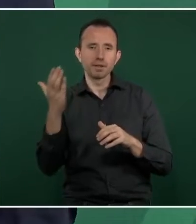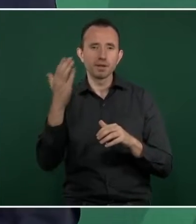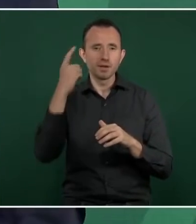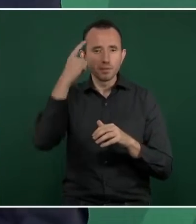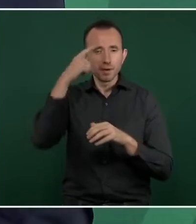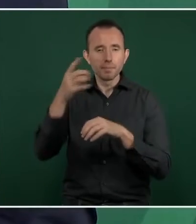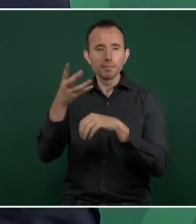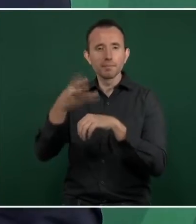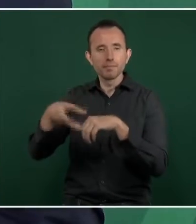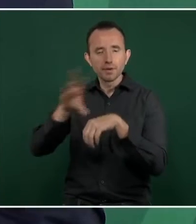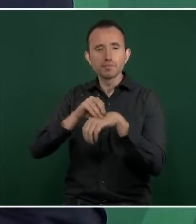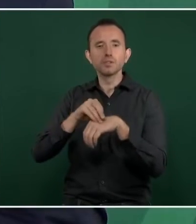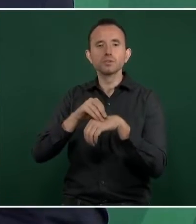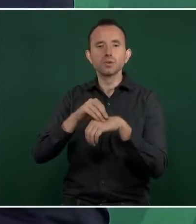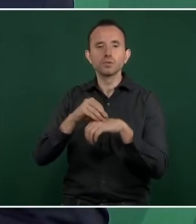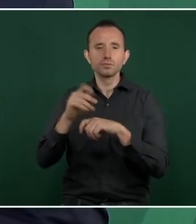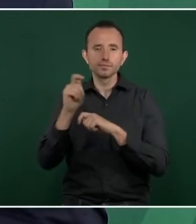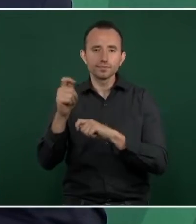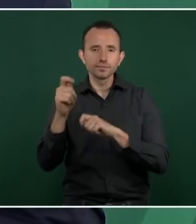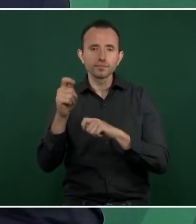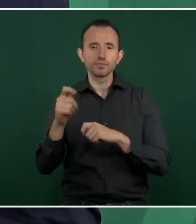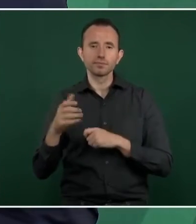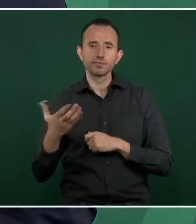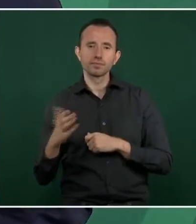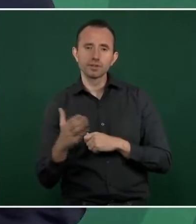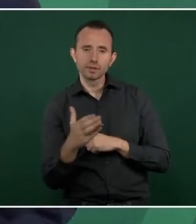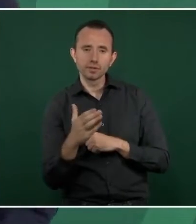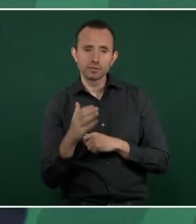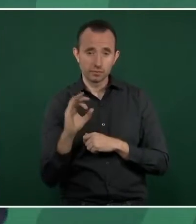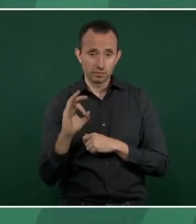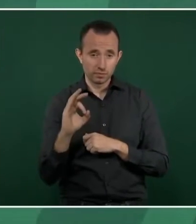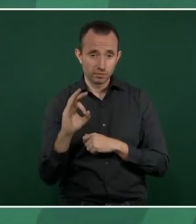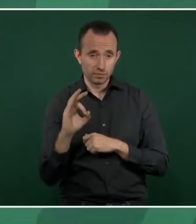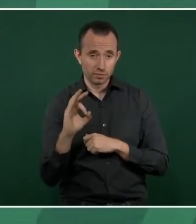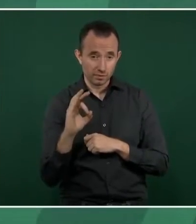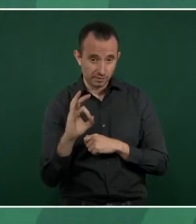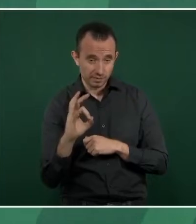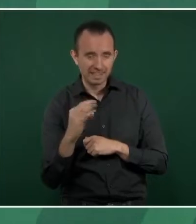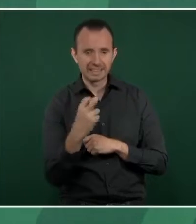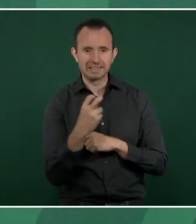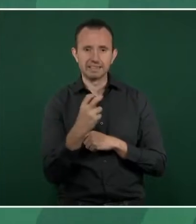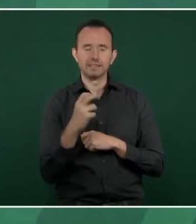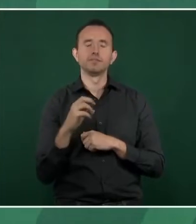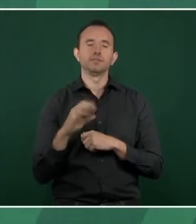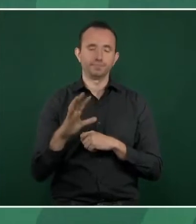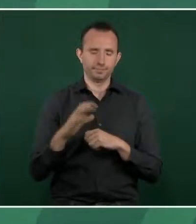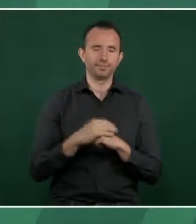de pesca. ¿Vamos bien? Correcto. Bueno.